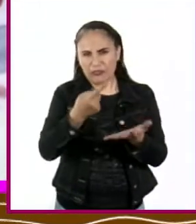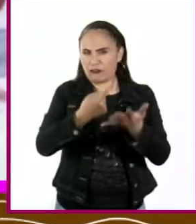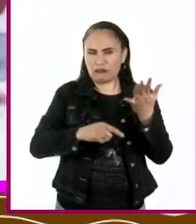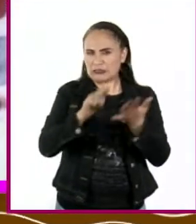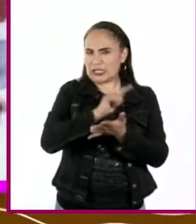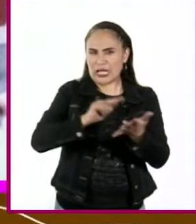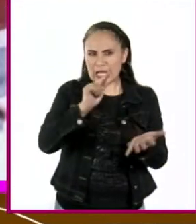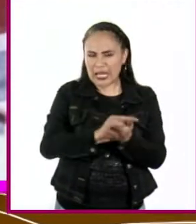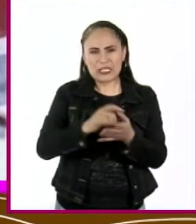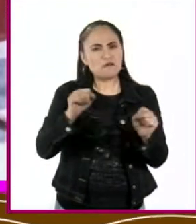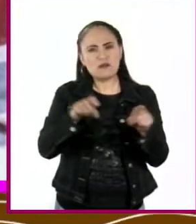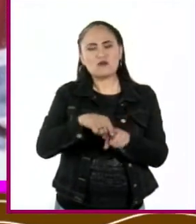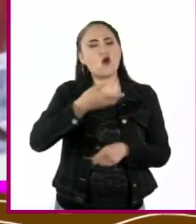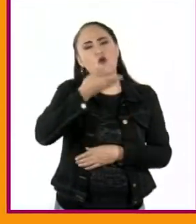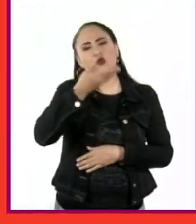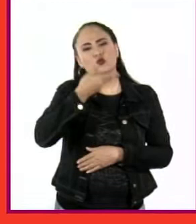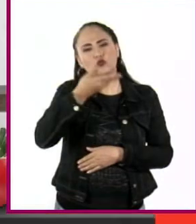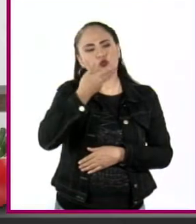tradición oral.